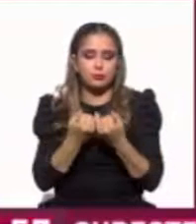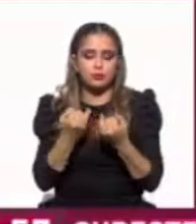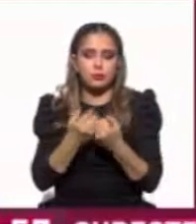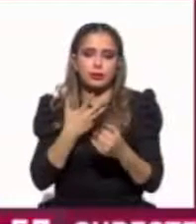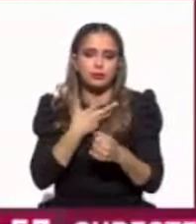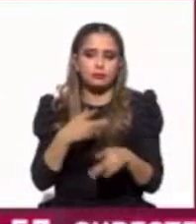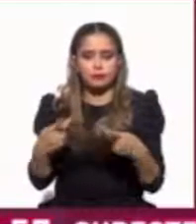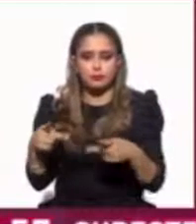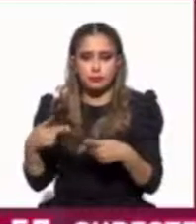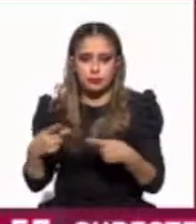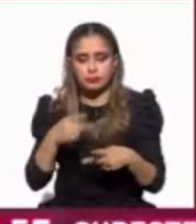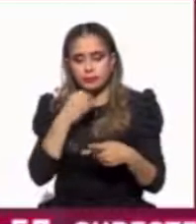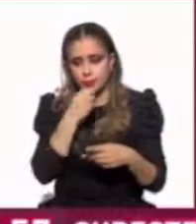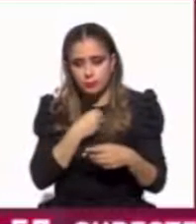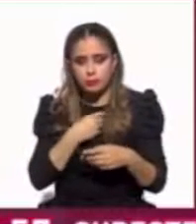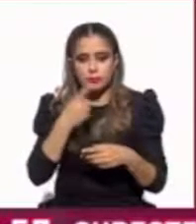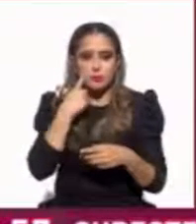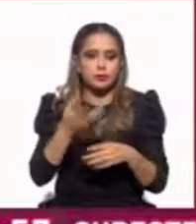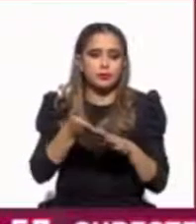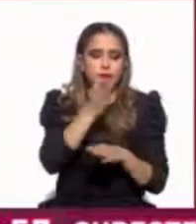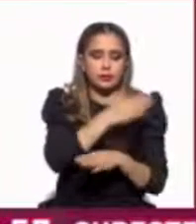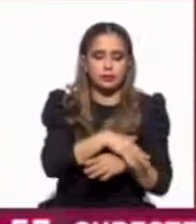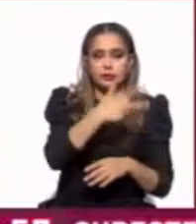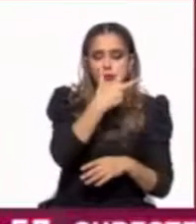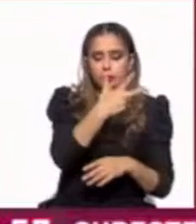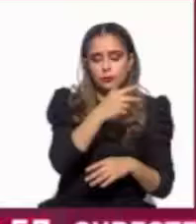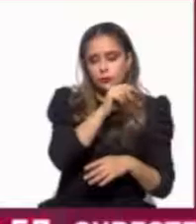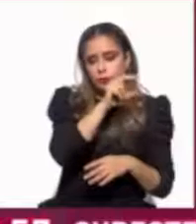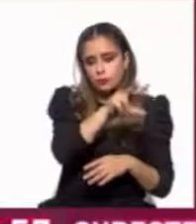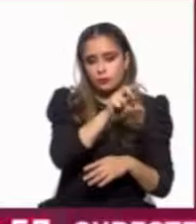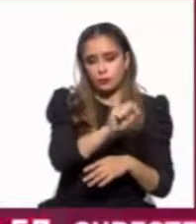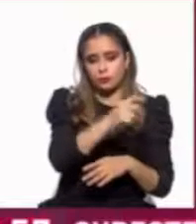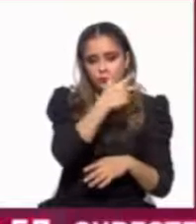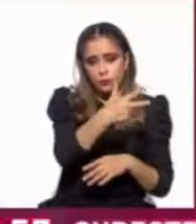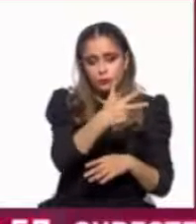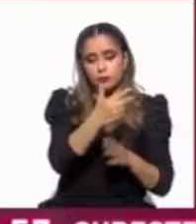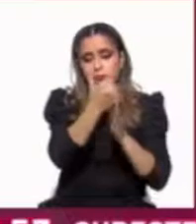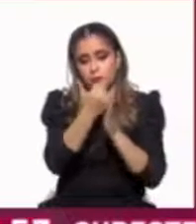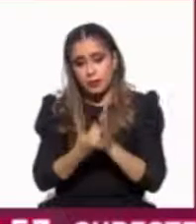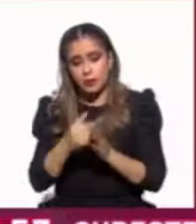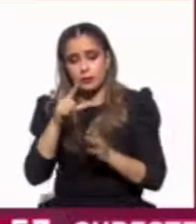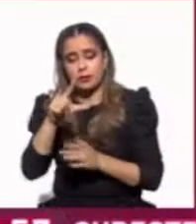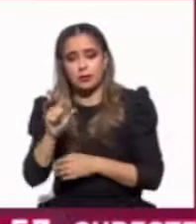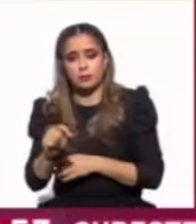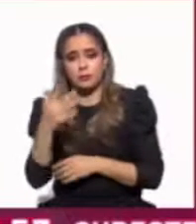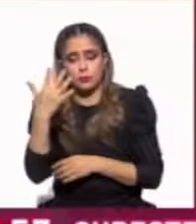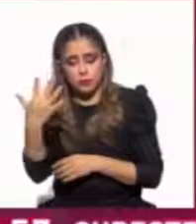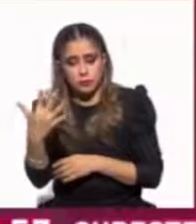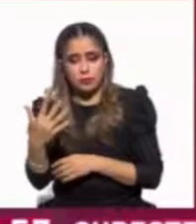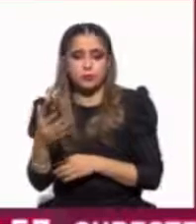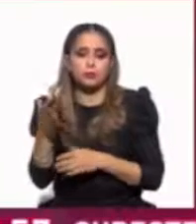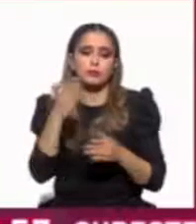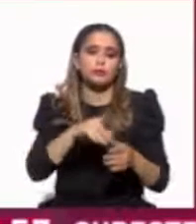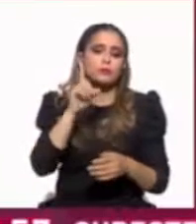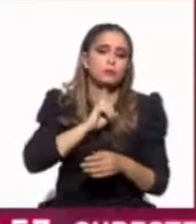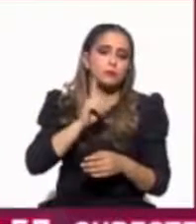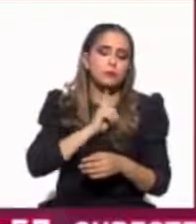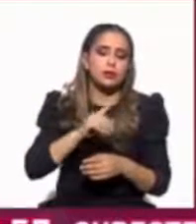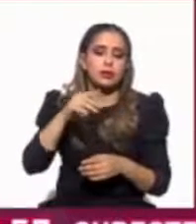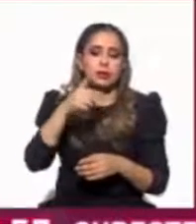en 18.6 millones, de hombres baja a 17.5, y en el caso de mujeres